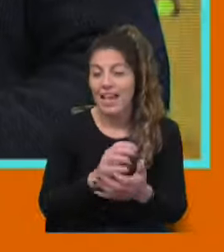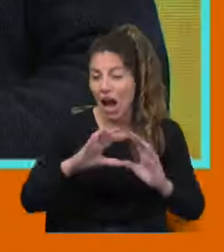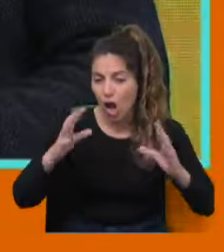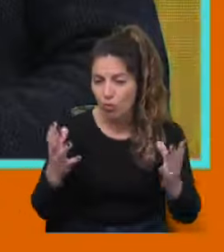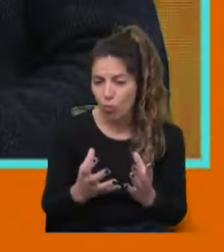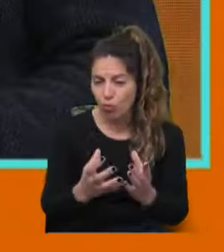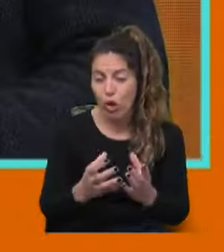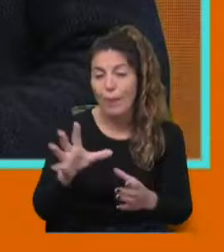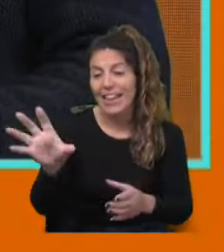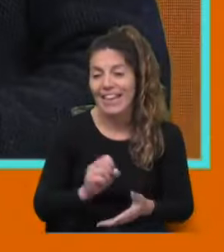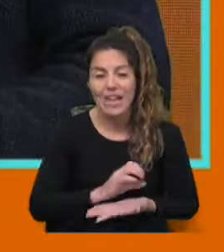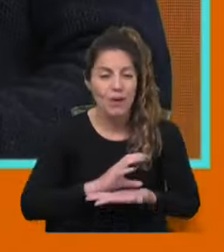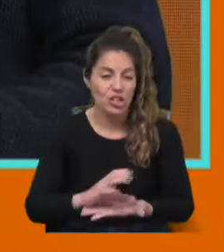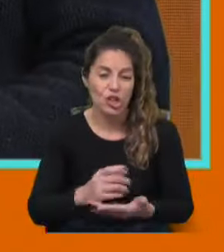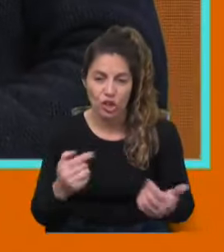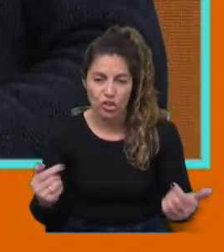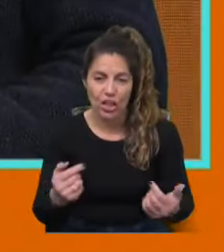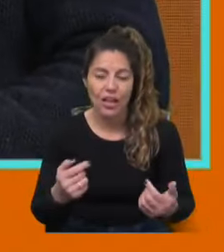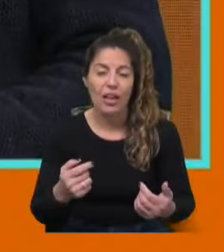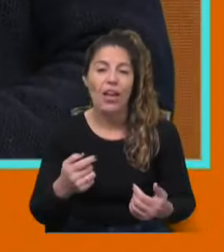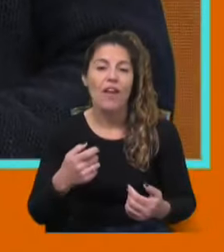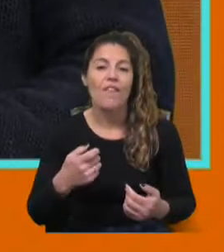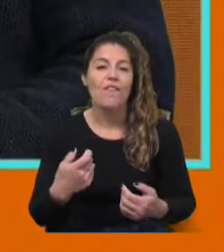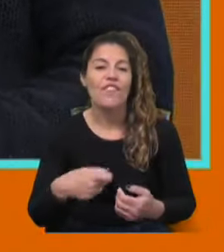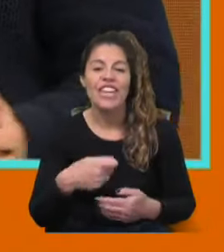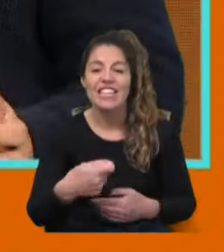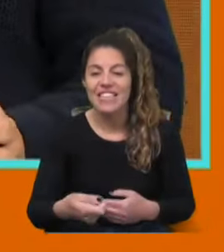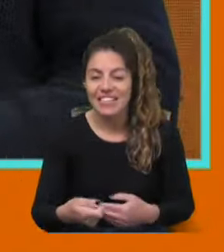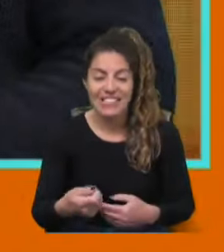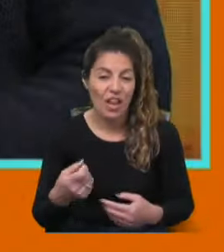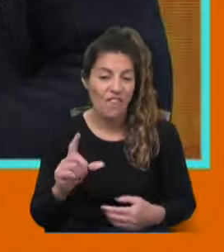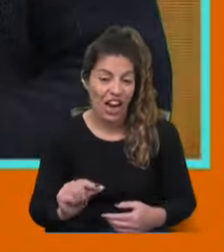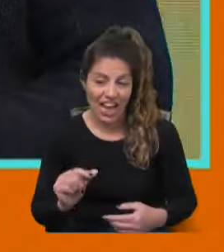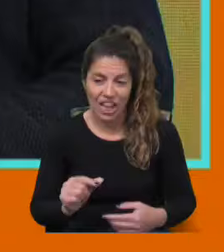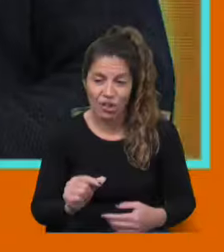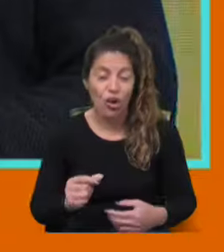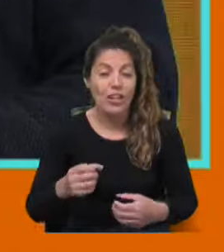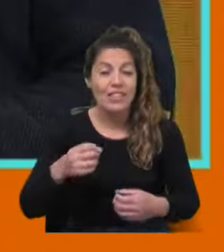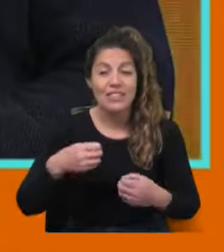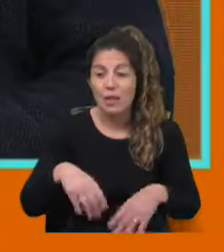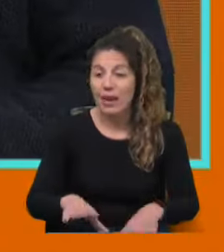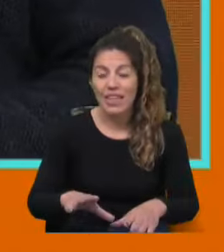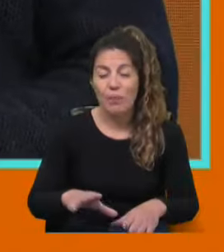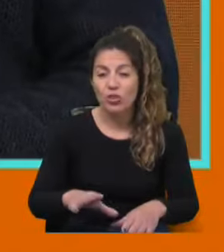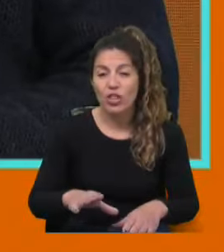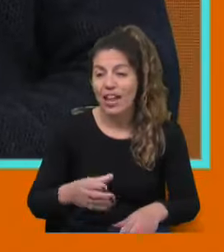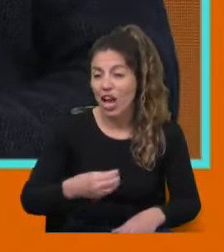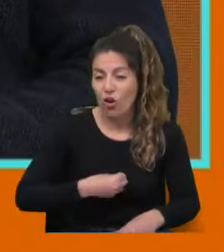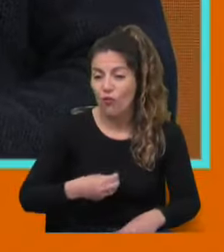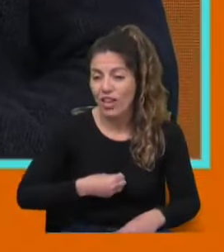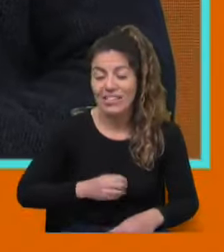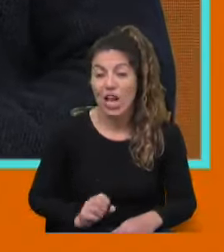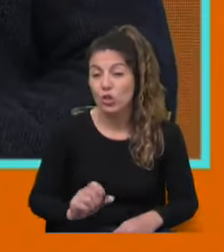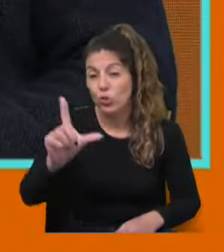atraer inversiones, todo lo que ya sabemos. Financiarse barato, porque si perdemos la reputación y la credibilidad... Suben los intereses. Suben